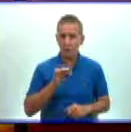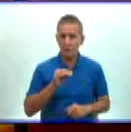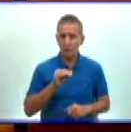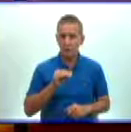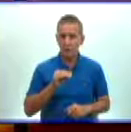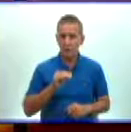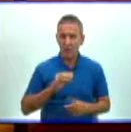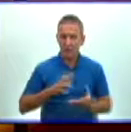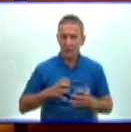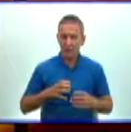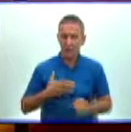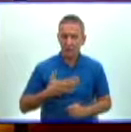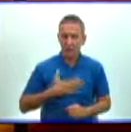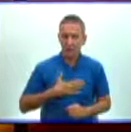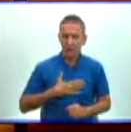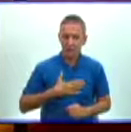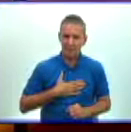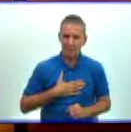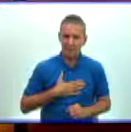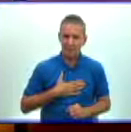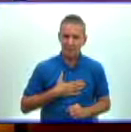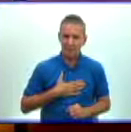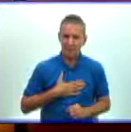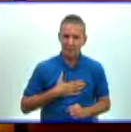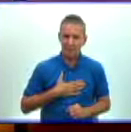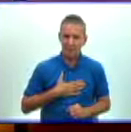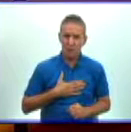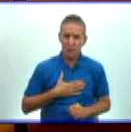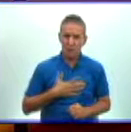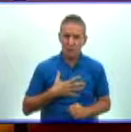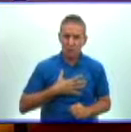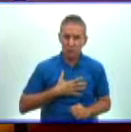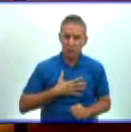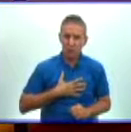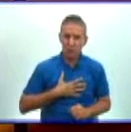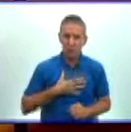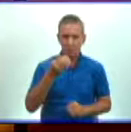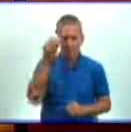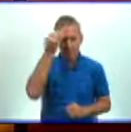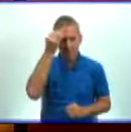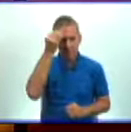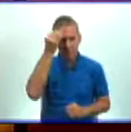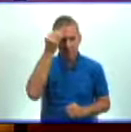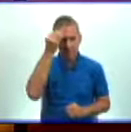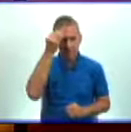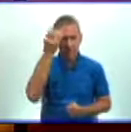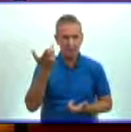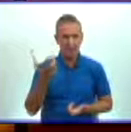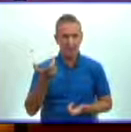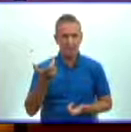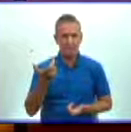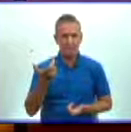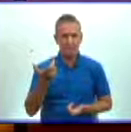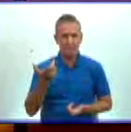manera, lo expreso con mis conocimientos, mediante mis saberes.